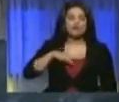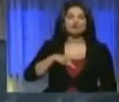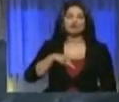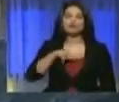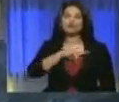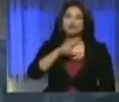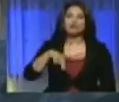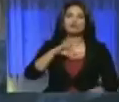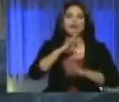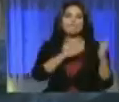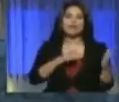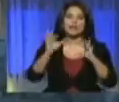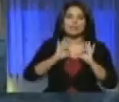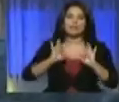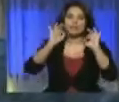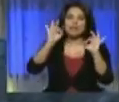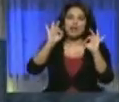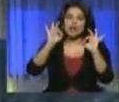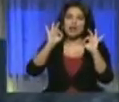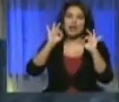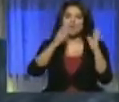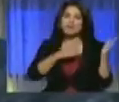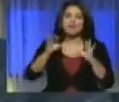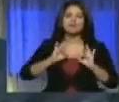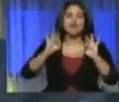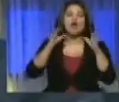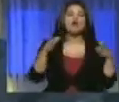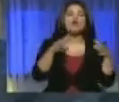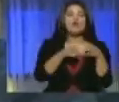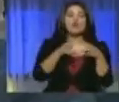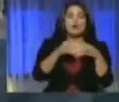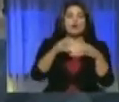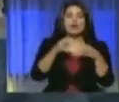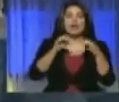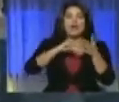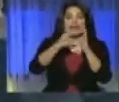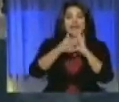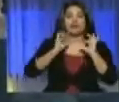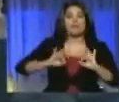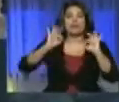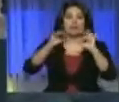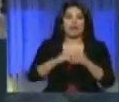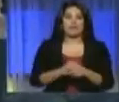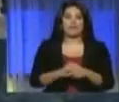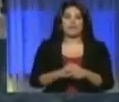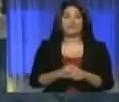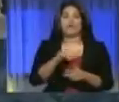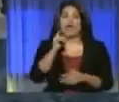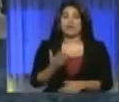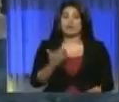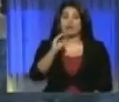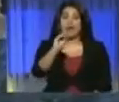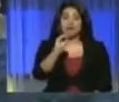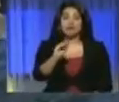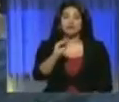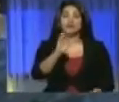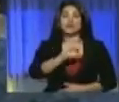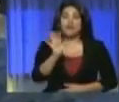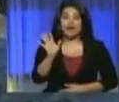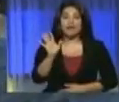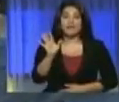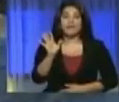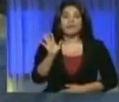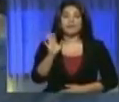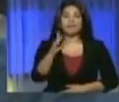plan especial con el Comando Estratégico Operacional. También es importante destacar de que estamos haciendo una